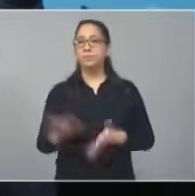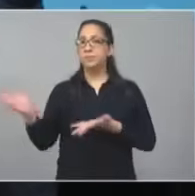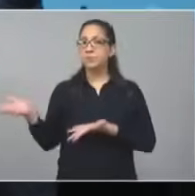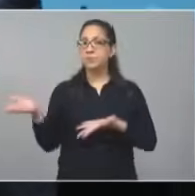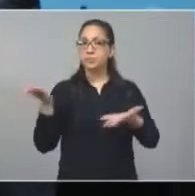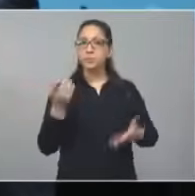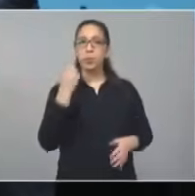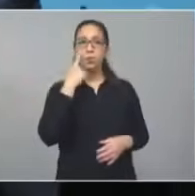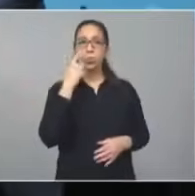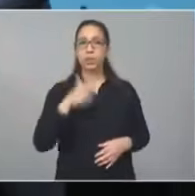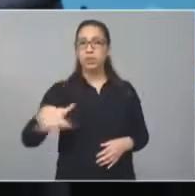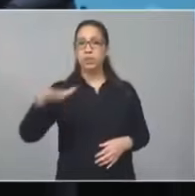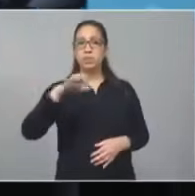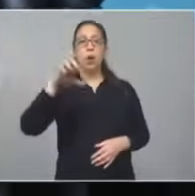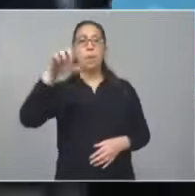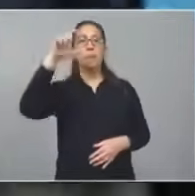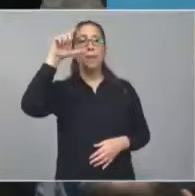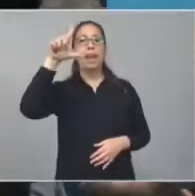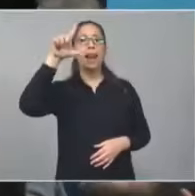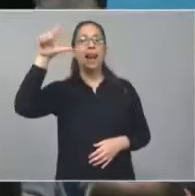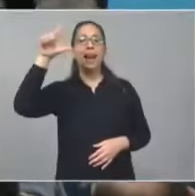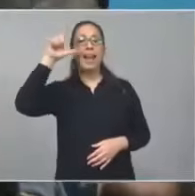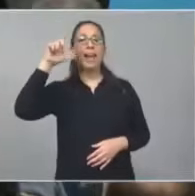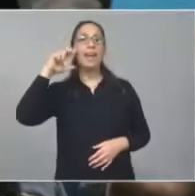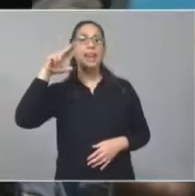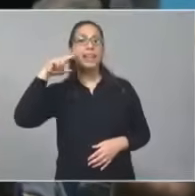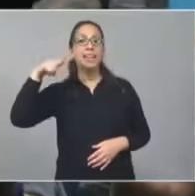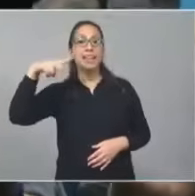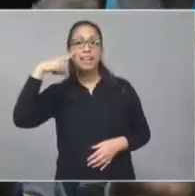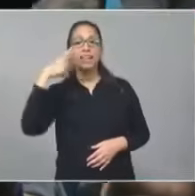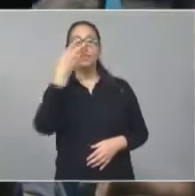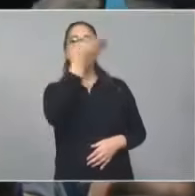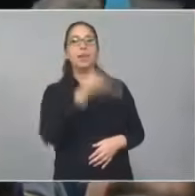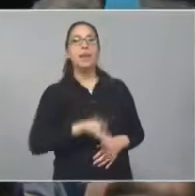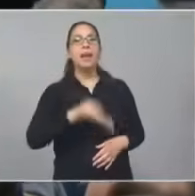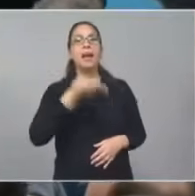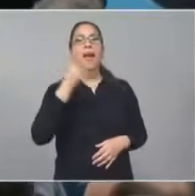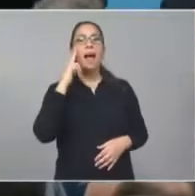Convocamos al municipio de Pellegrini, Sofía Magdalena Gambier.